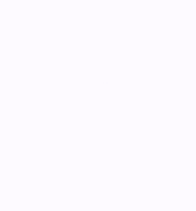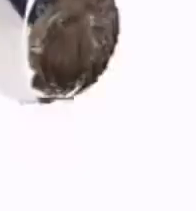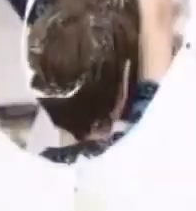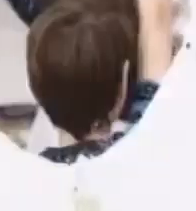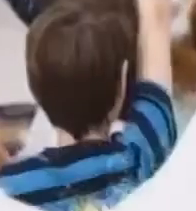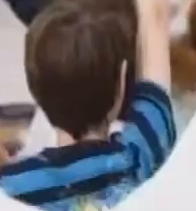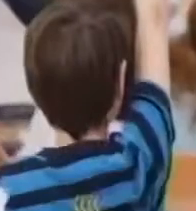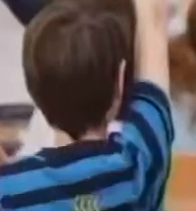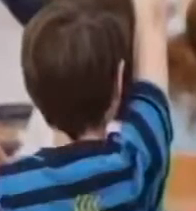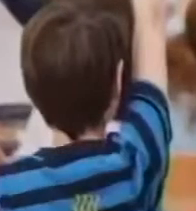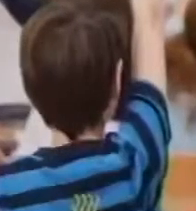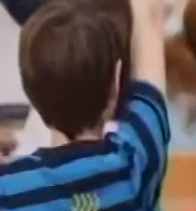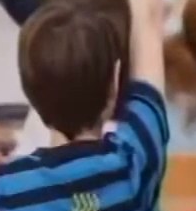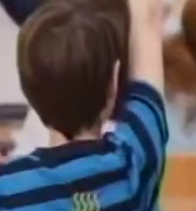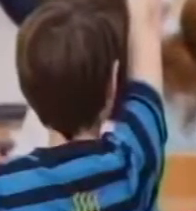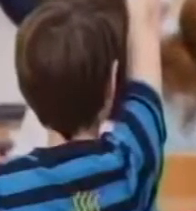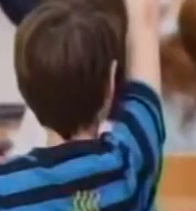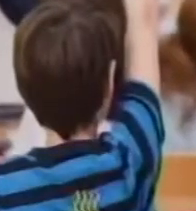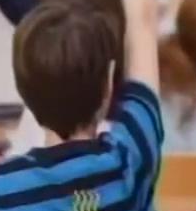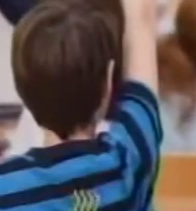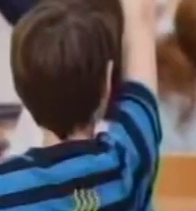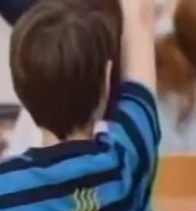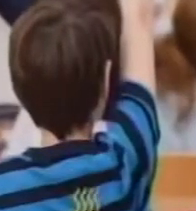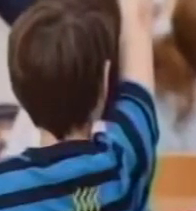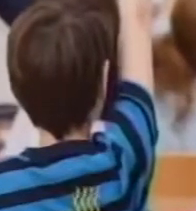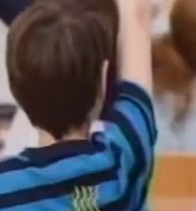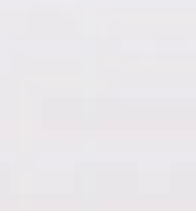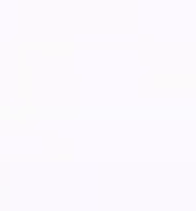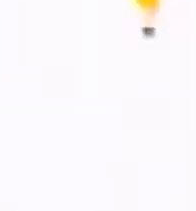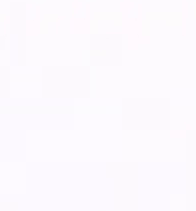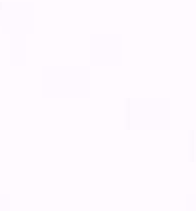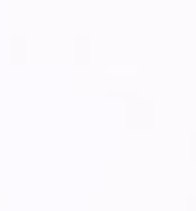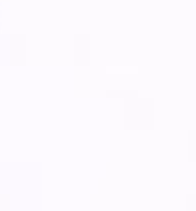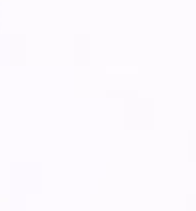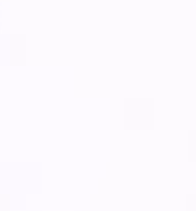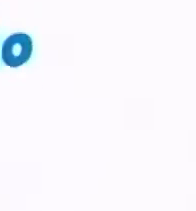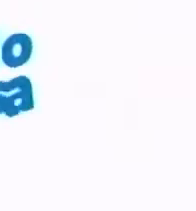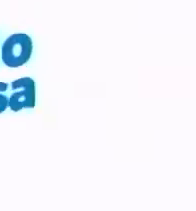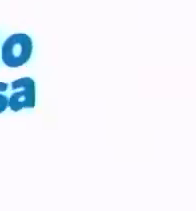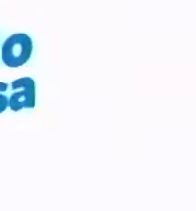A continuación, Matemática, cuarto diversificado.